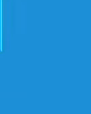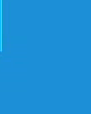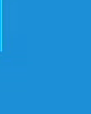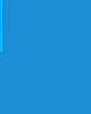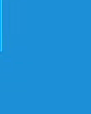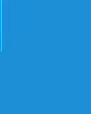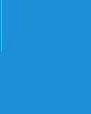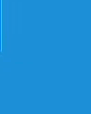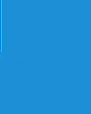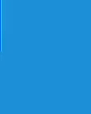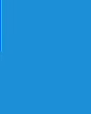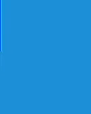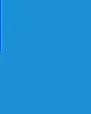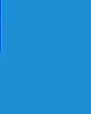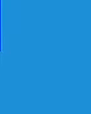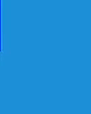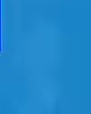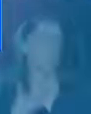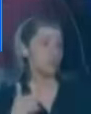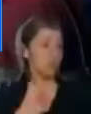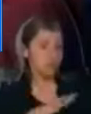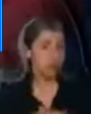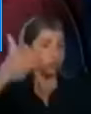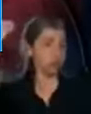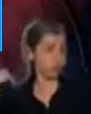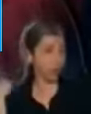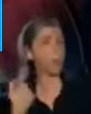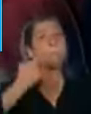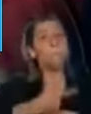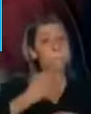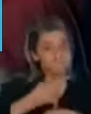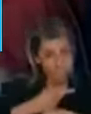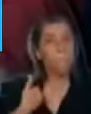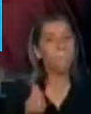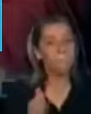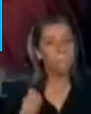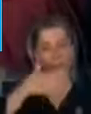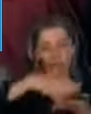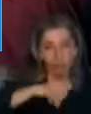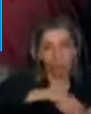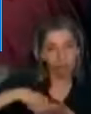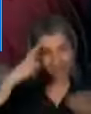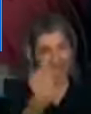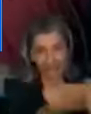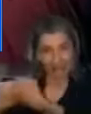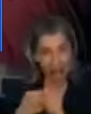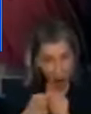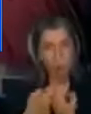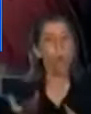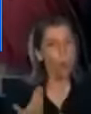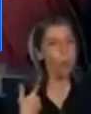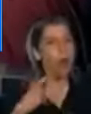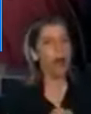en la que vivimos que no va a girar rápidamente. Para mí es cierto que la mayoría